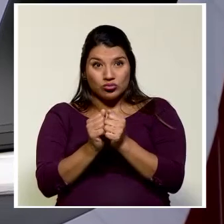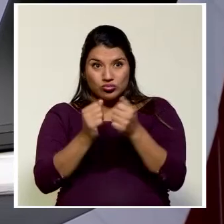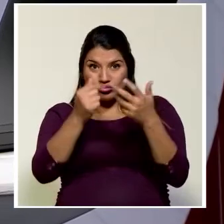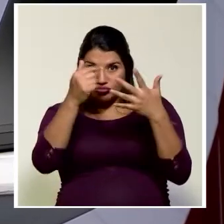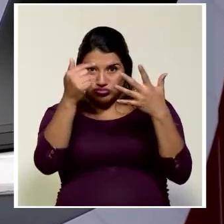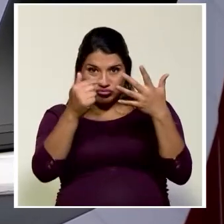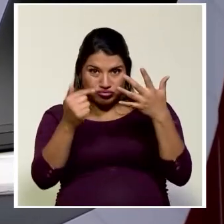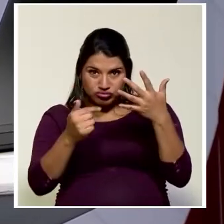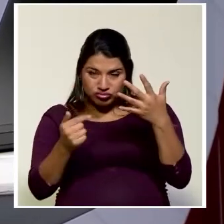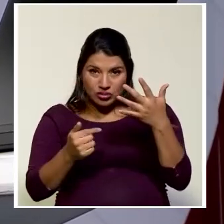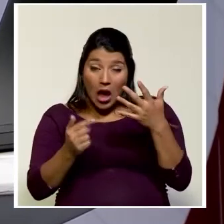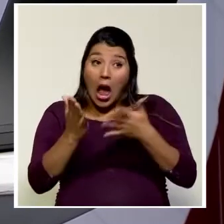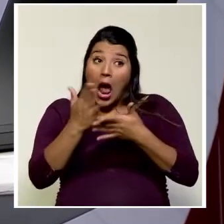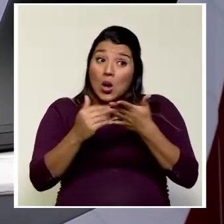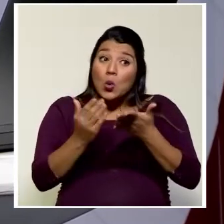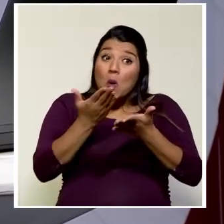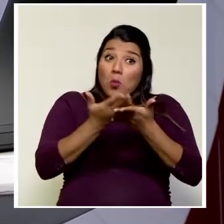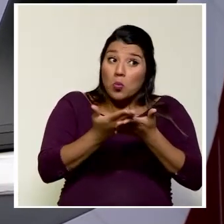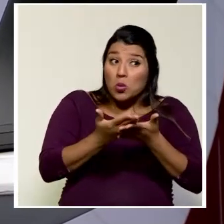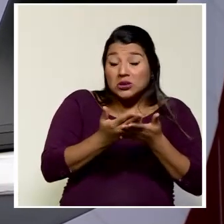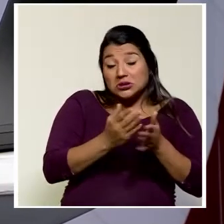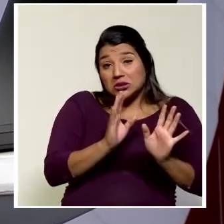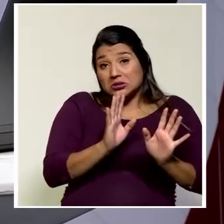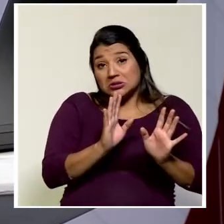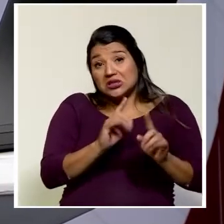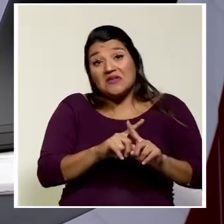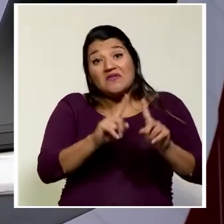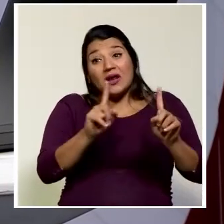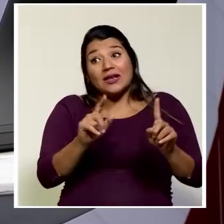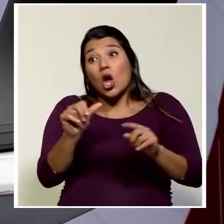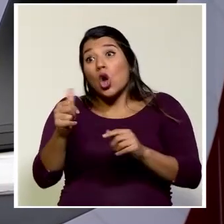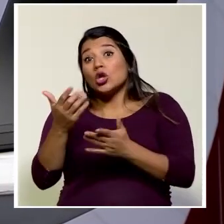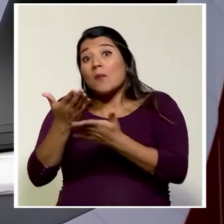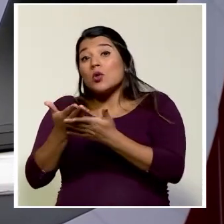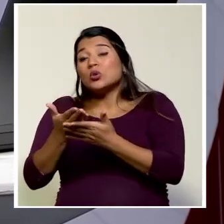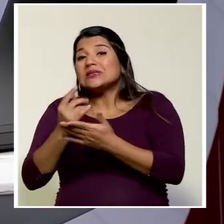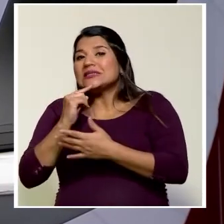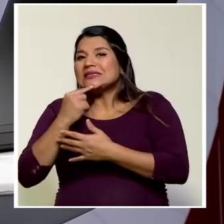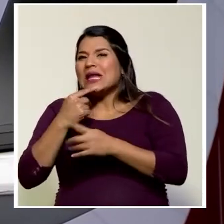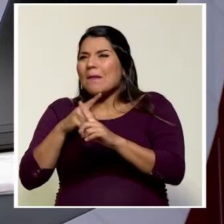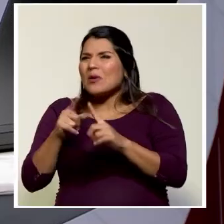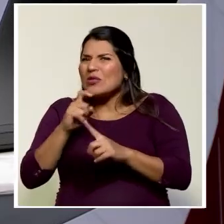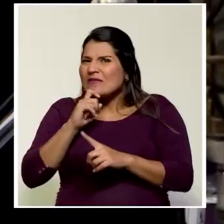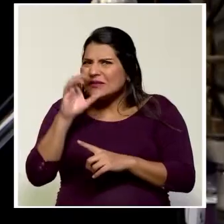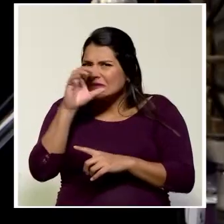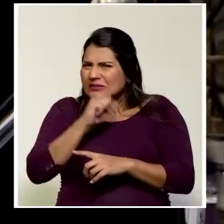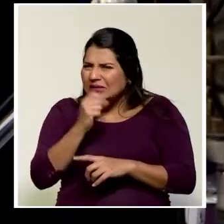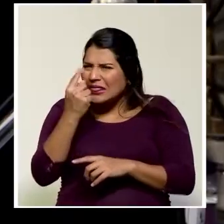posibilidades, algunas que son exóticas, otras que son serias, pero difíciles de identificar, Vilma.